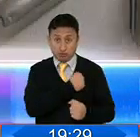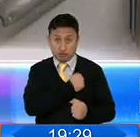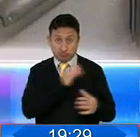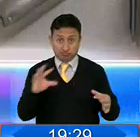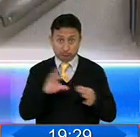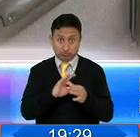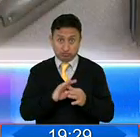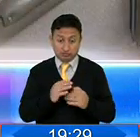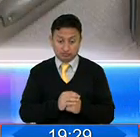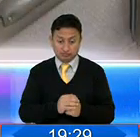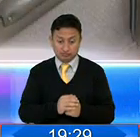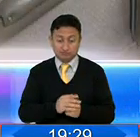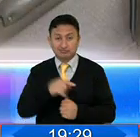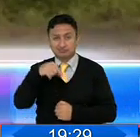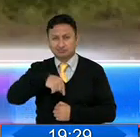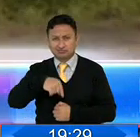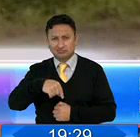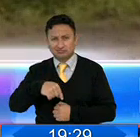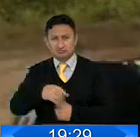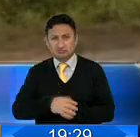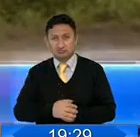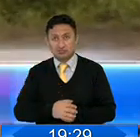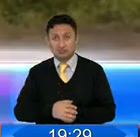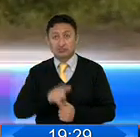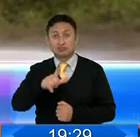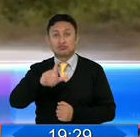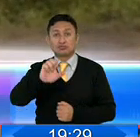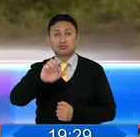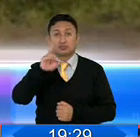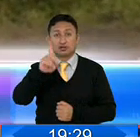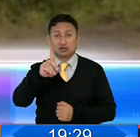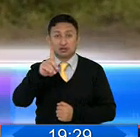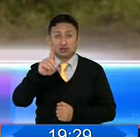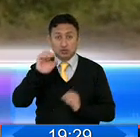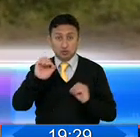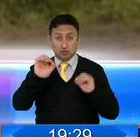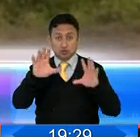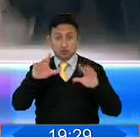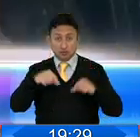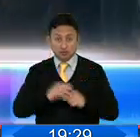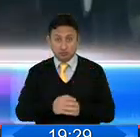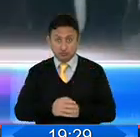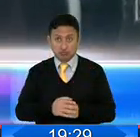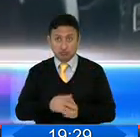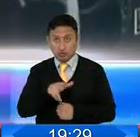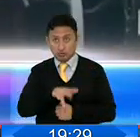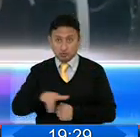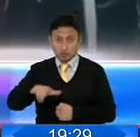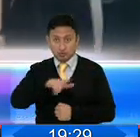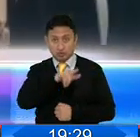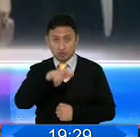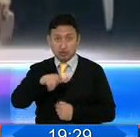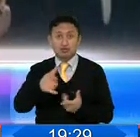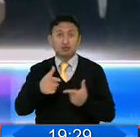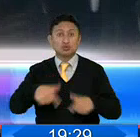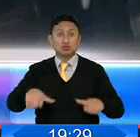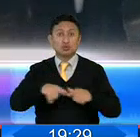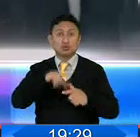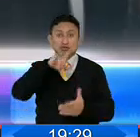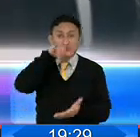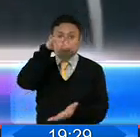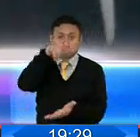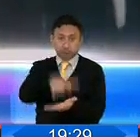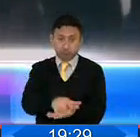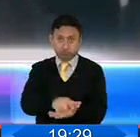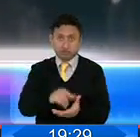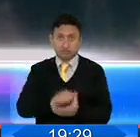algunos dispositivos luminosos tipo LED que guiaron a esta aeronave para poder realizar el